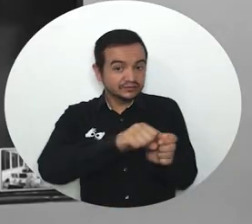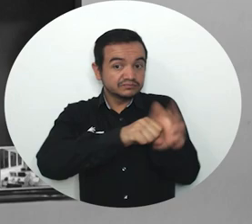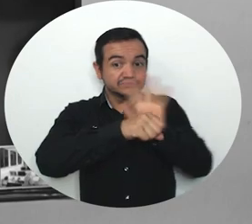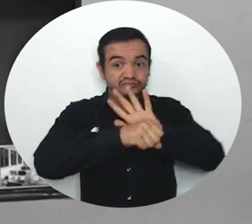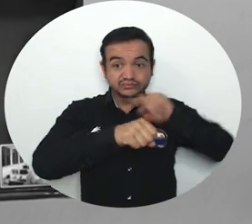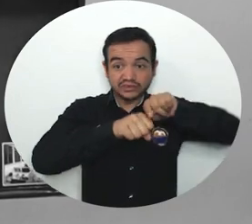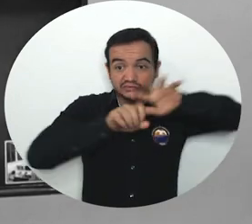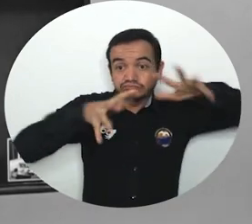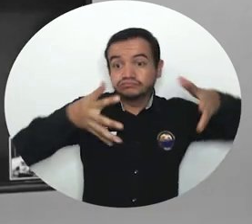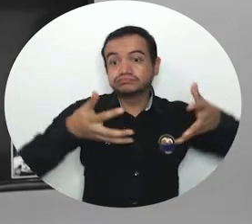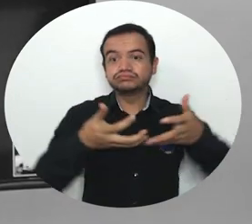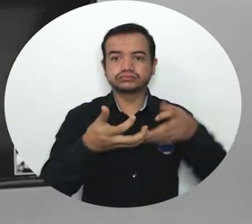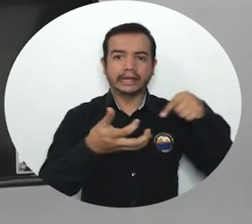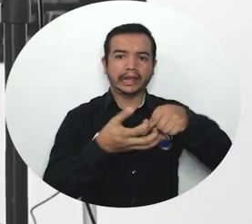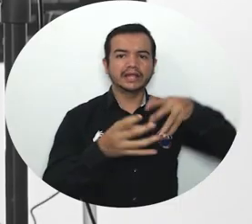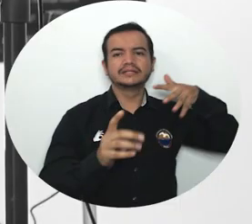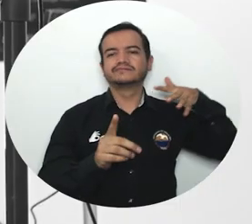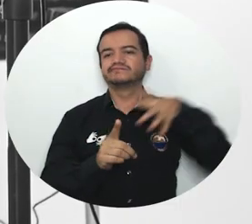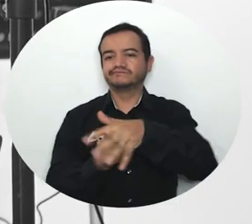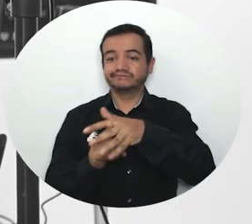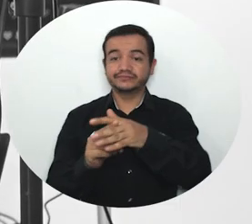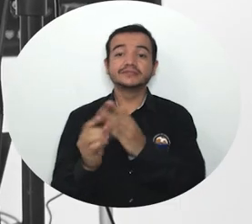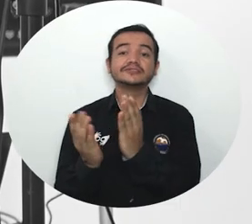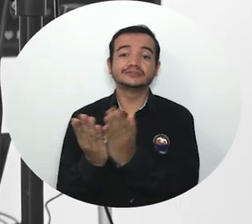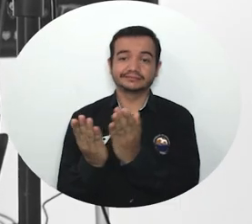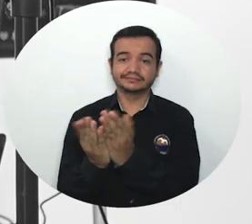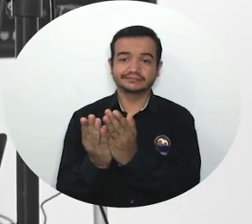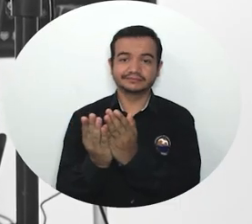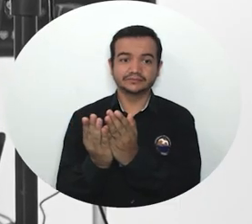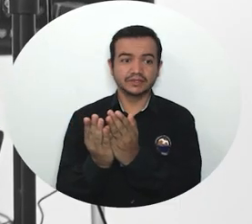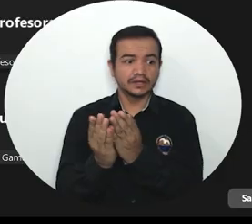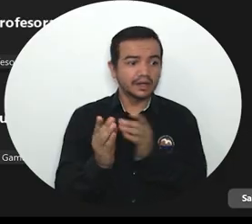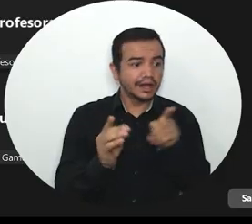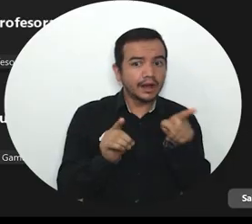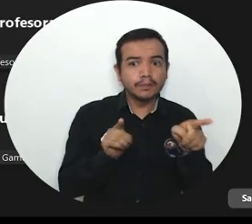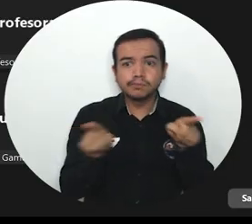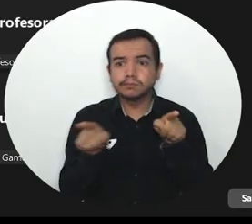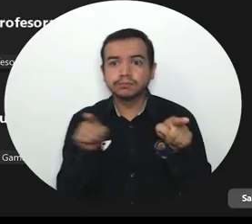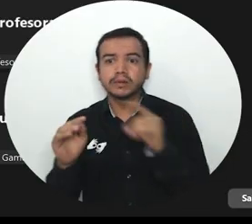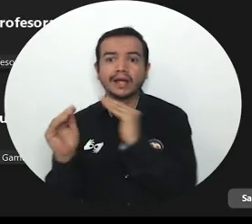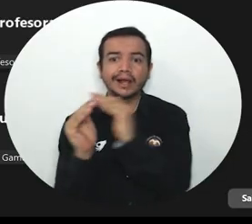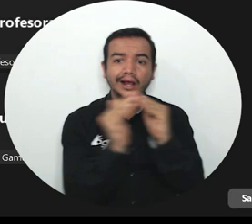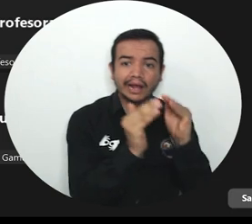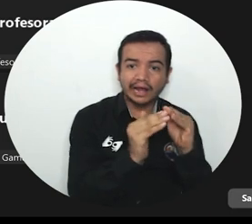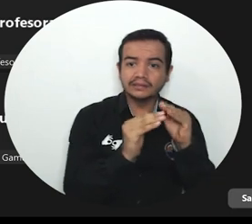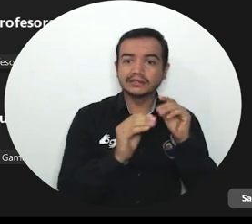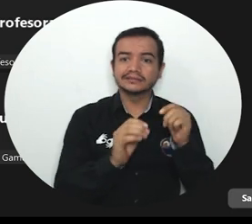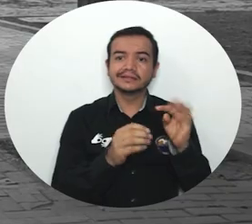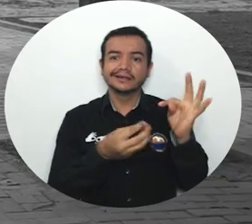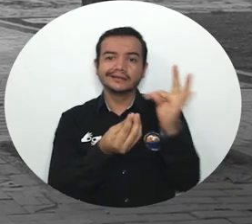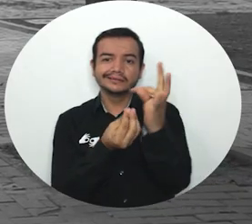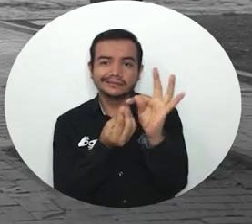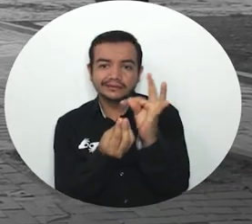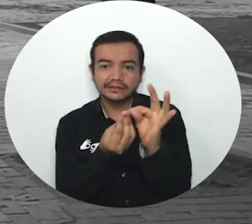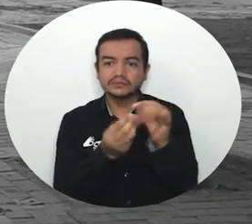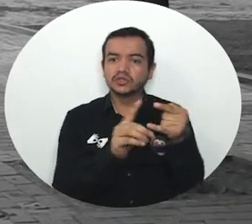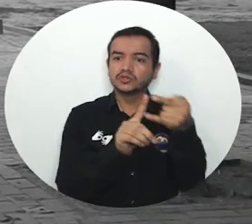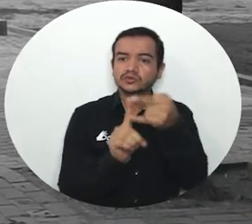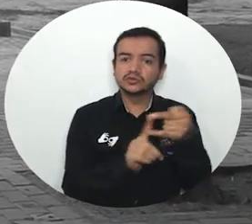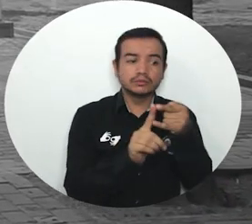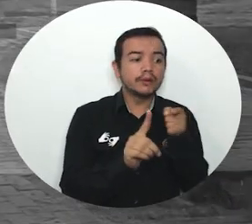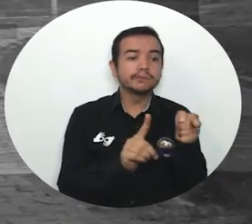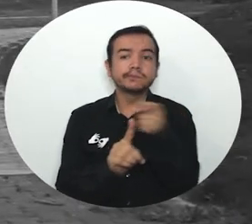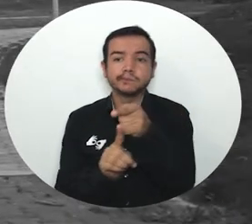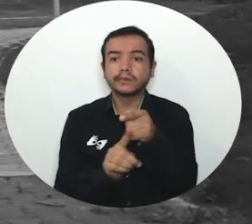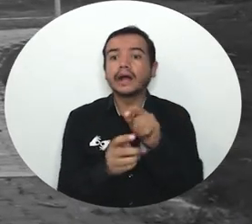La pandemia por COVID-19 cambió por completo la educación. Cada rincón de las casas, el Teams, el Zoom y otras plataformas se